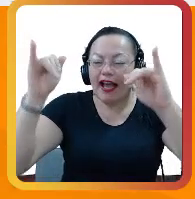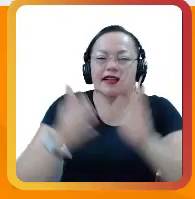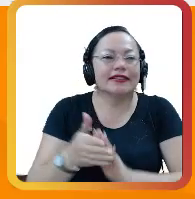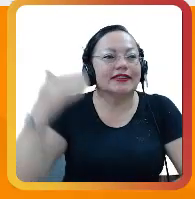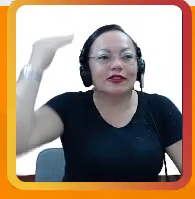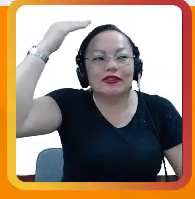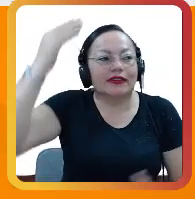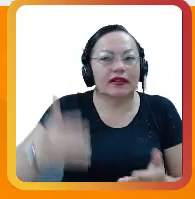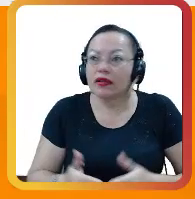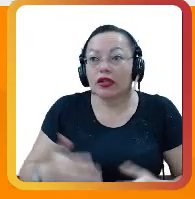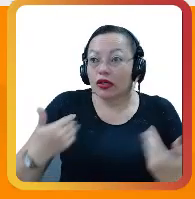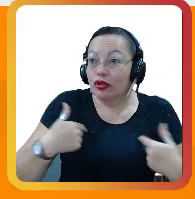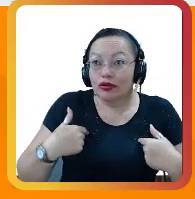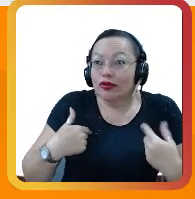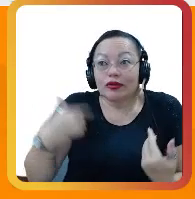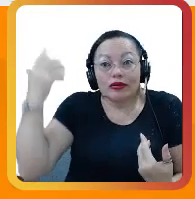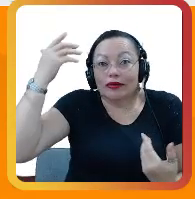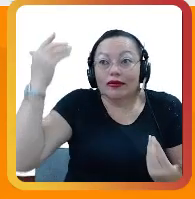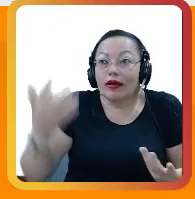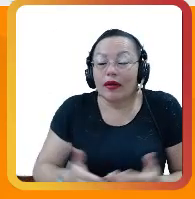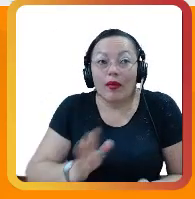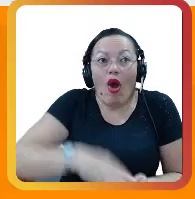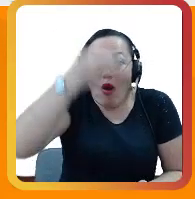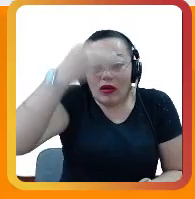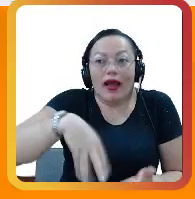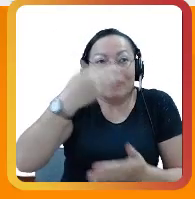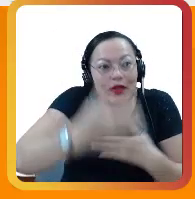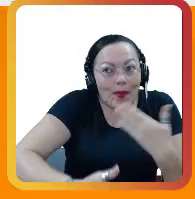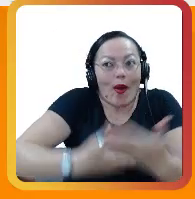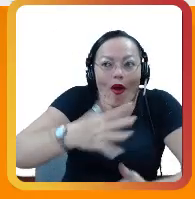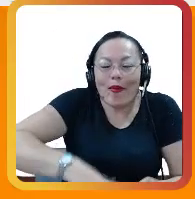no se nace aprendiendo. Nosotros vamos creciendo y vamos